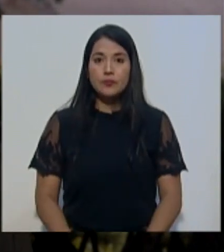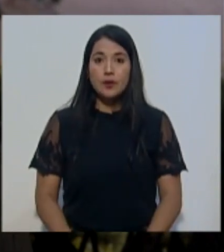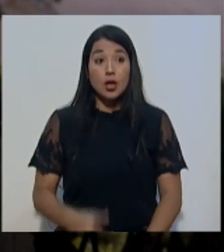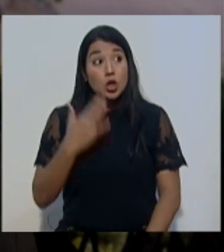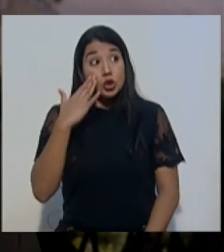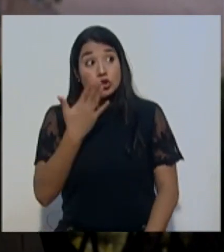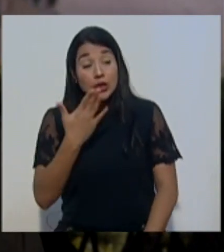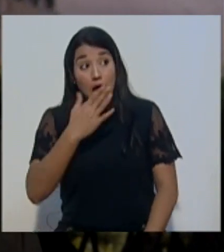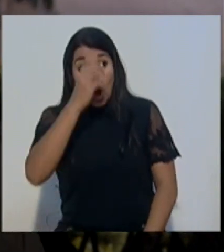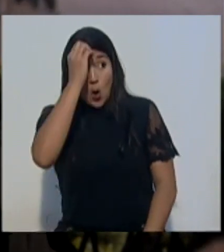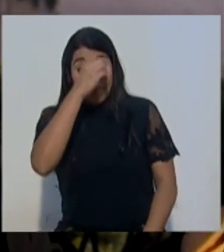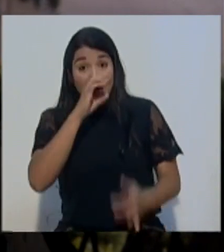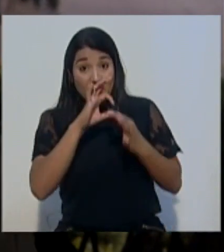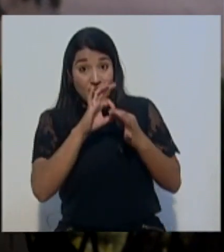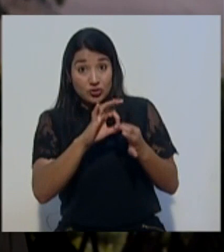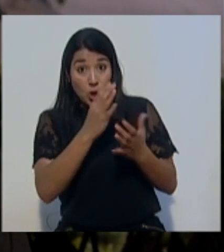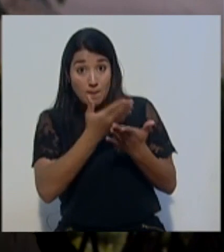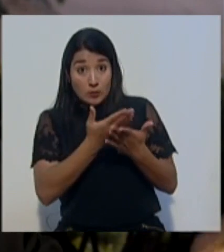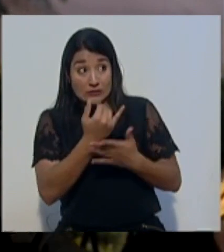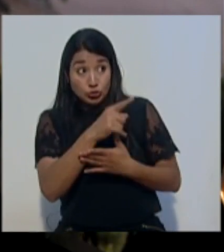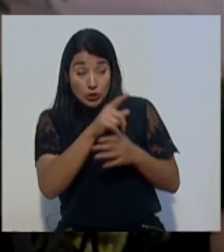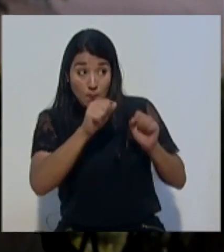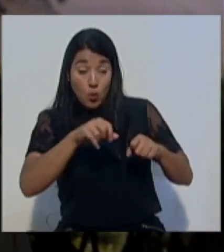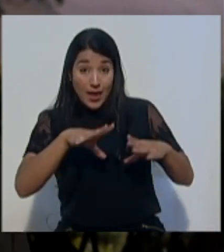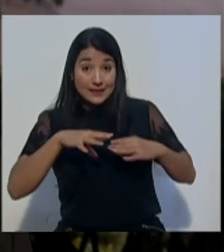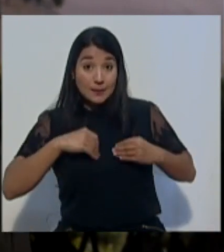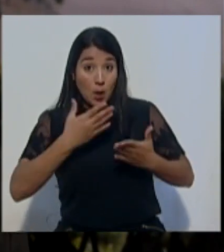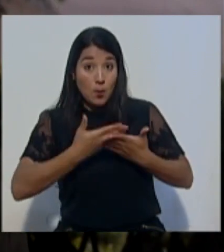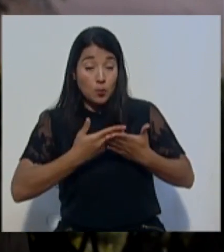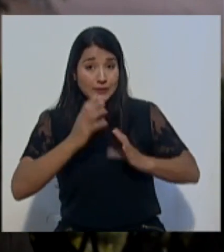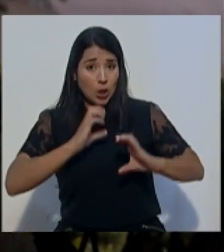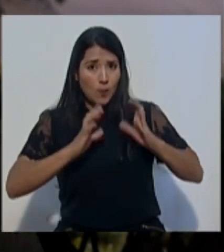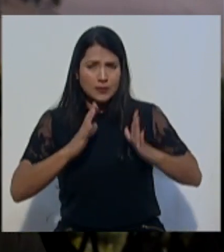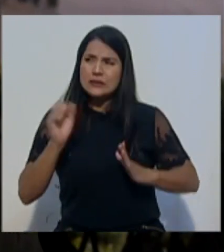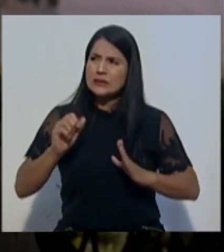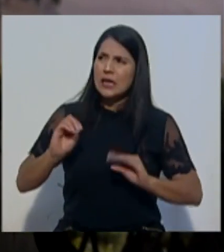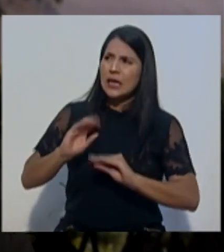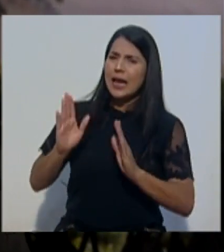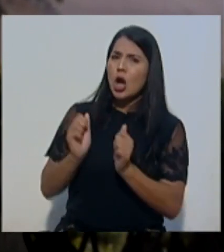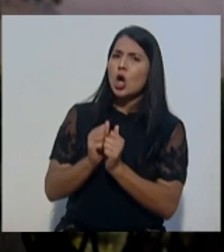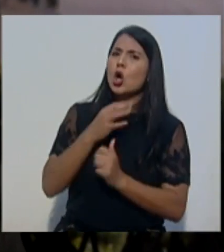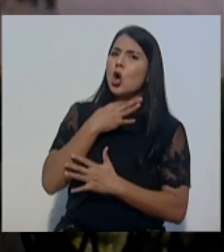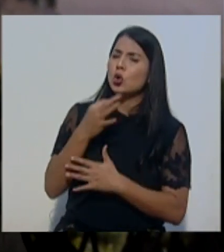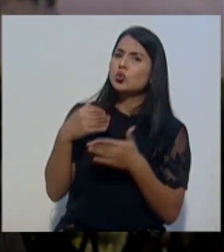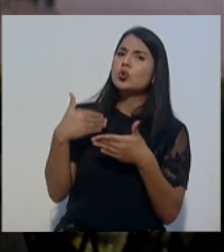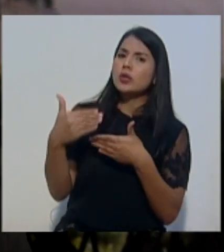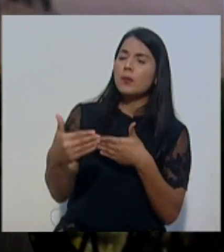No sé qué les parece estas propuestas y si me pueden aceptar, por favor, la propuesta de los comerciantes. Claro que sí, con mucho gusto. Ahora